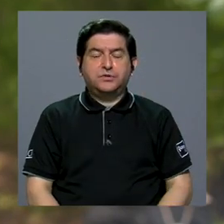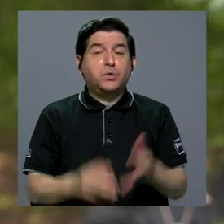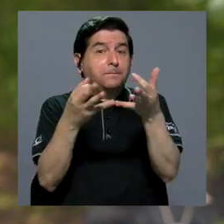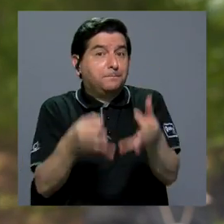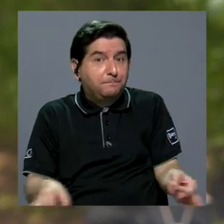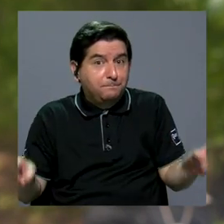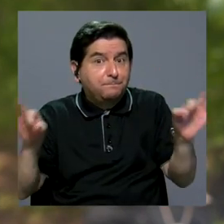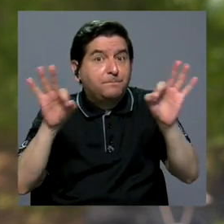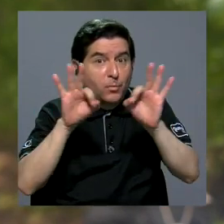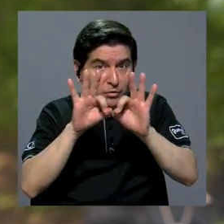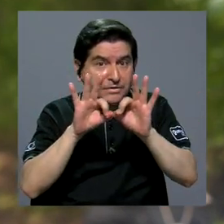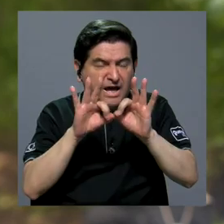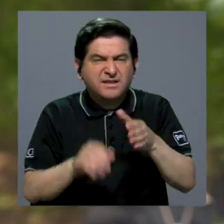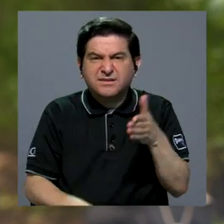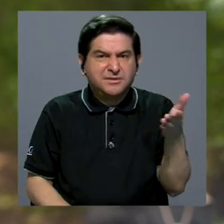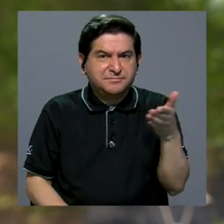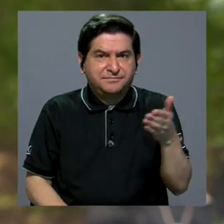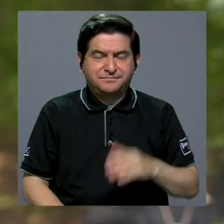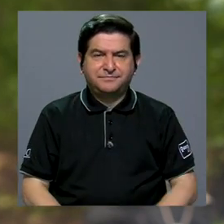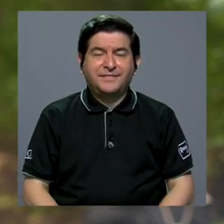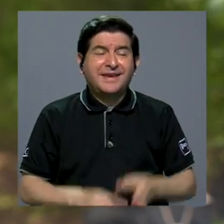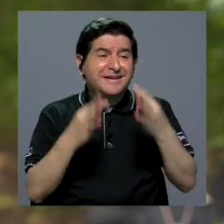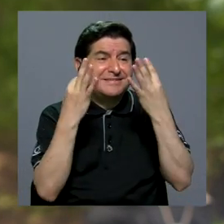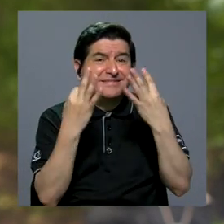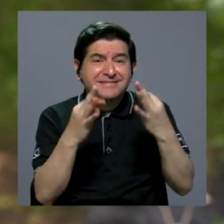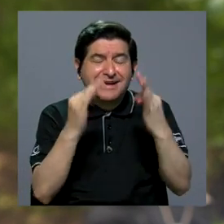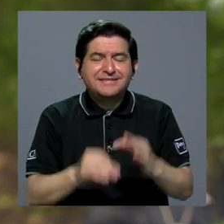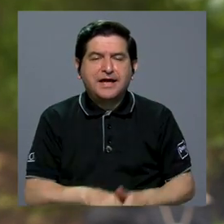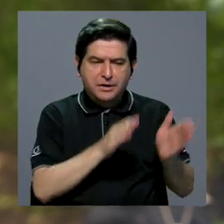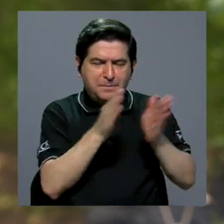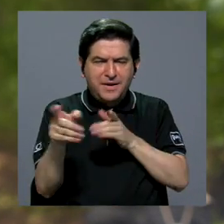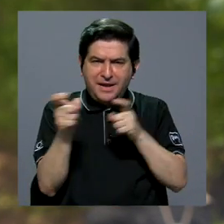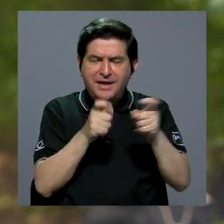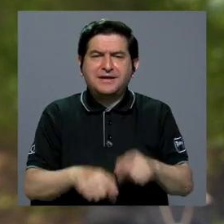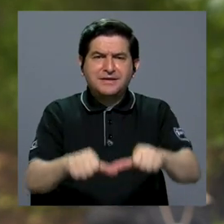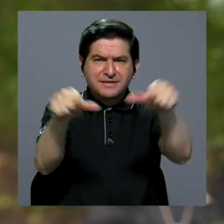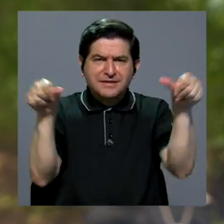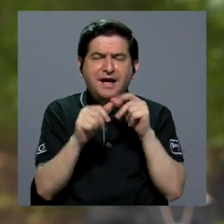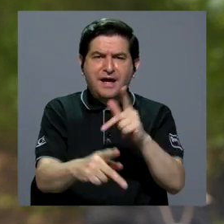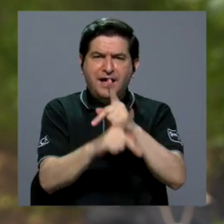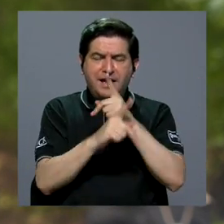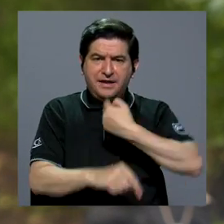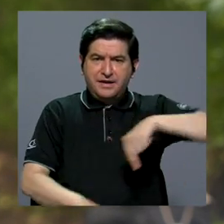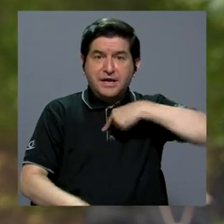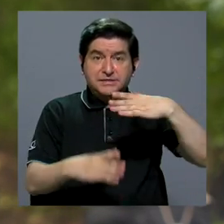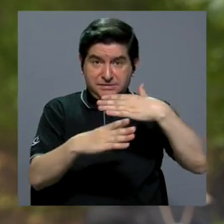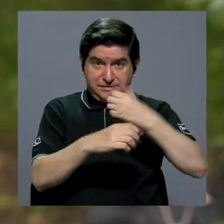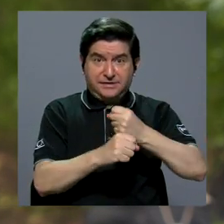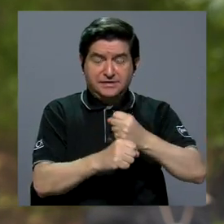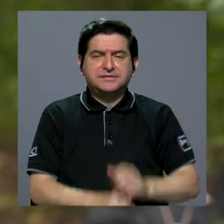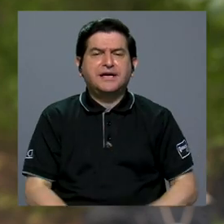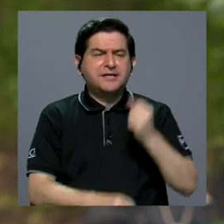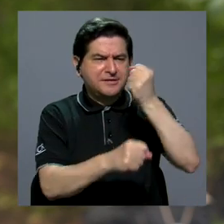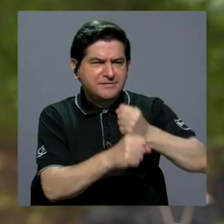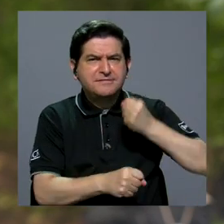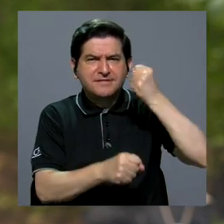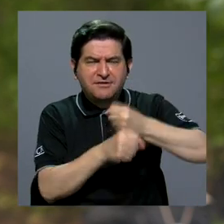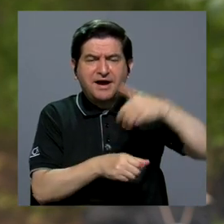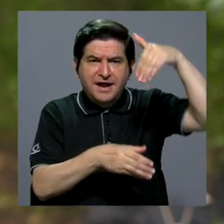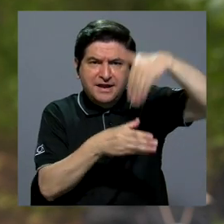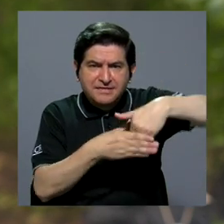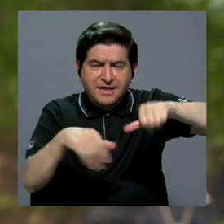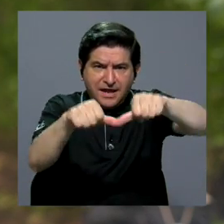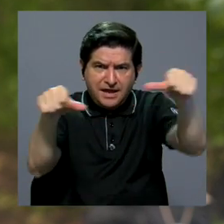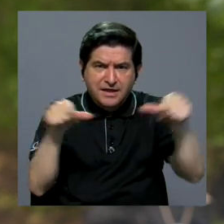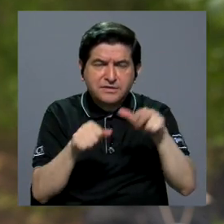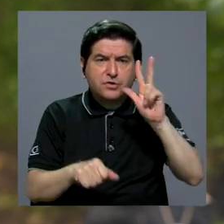muy importantes es que tratamos en los planes de manejo de las áreas protegidas que realizamos que se trabaje dentro de las